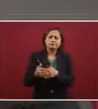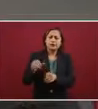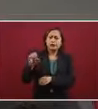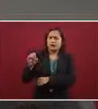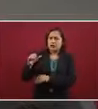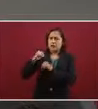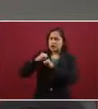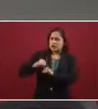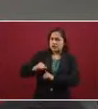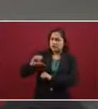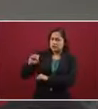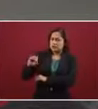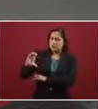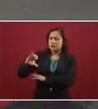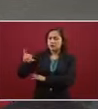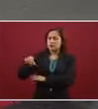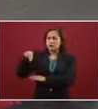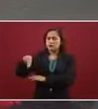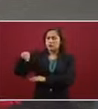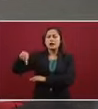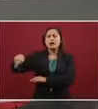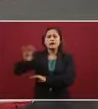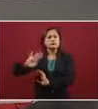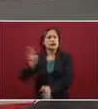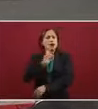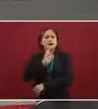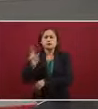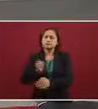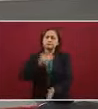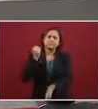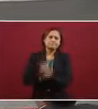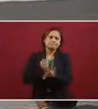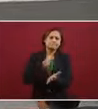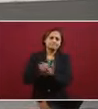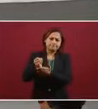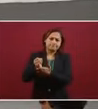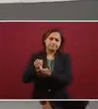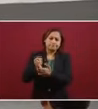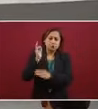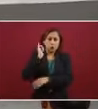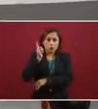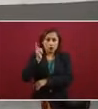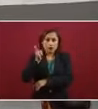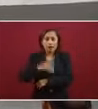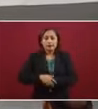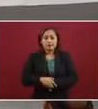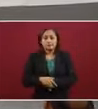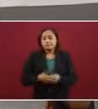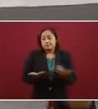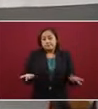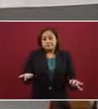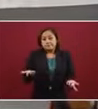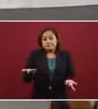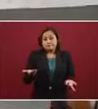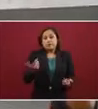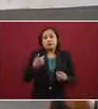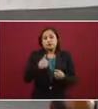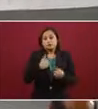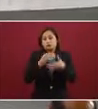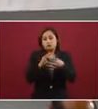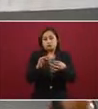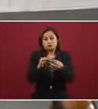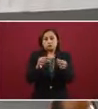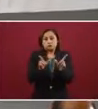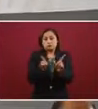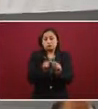resuelva sobre estos asuntos. Esa es la información que tengo,